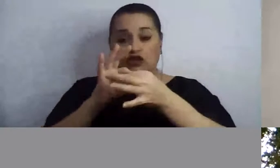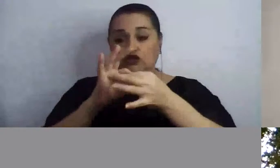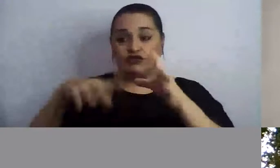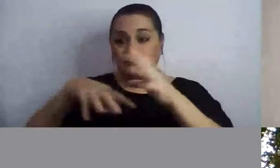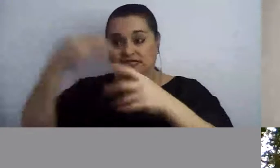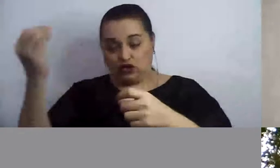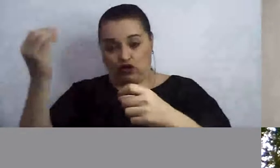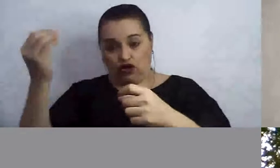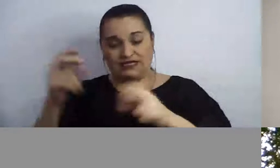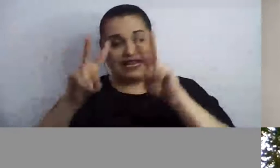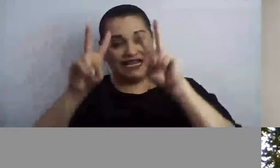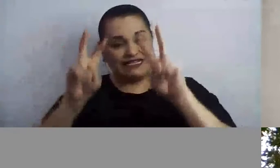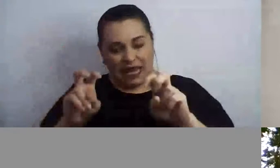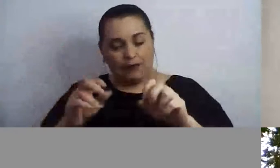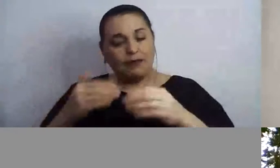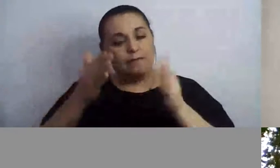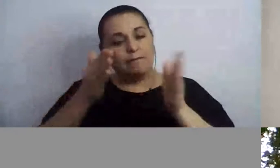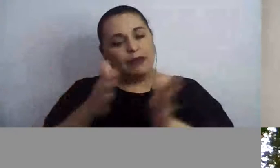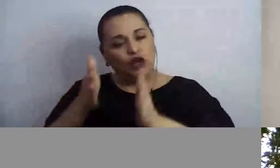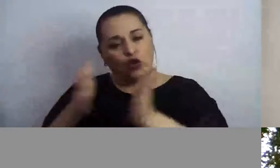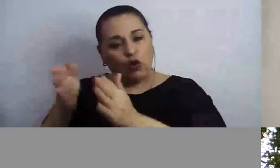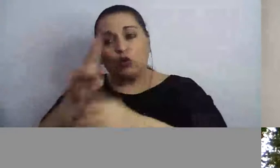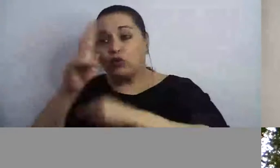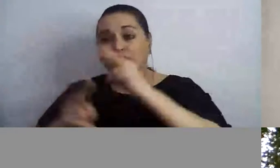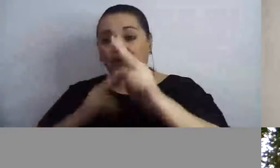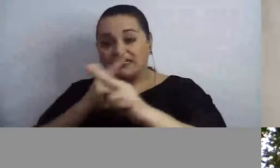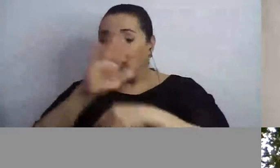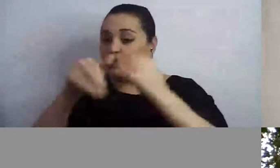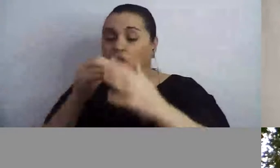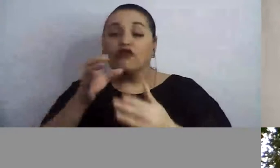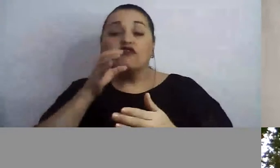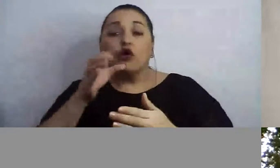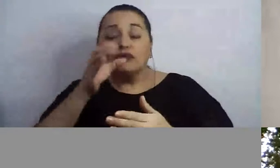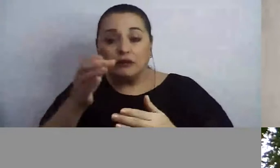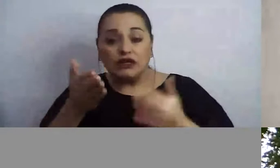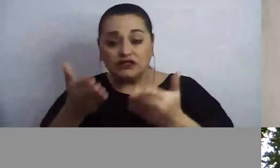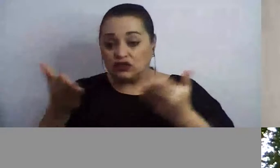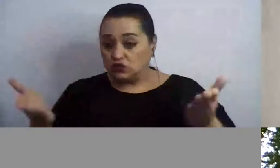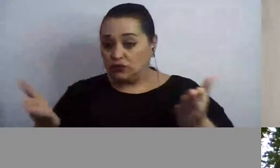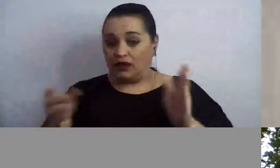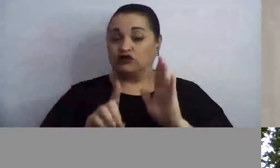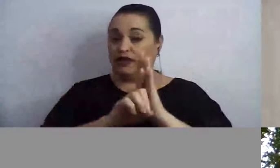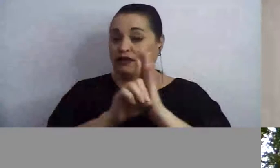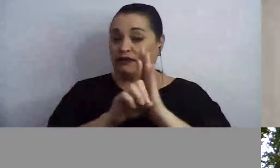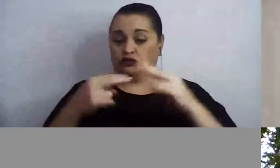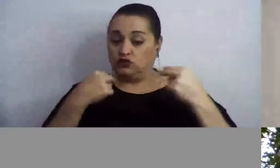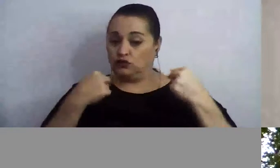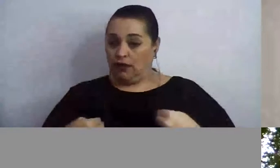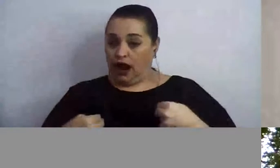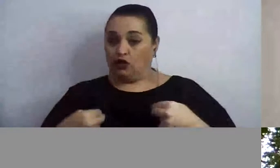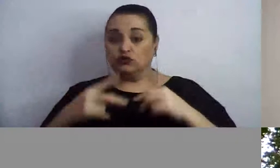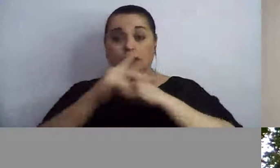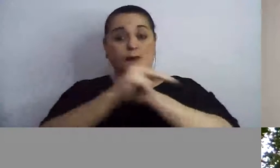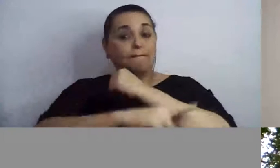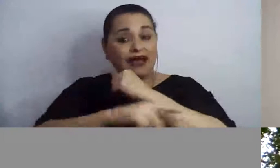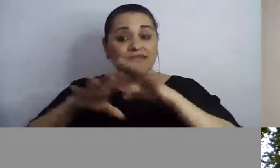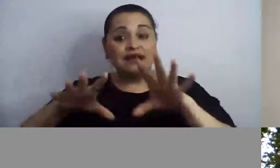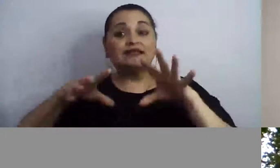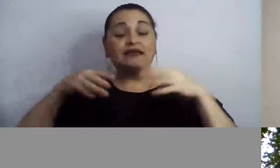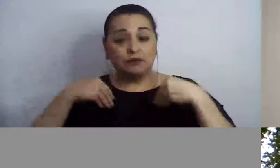tomar el examen periódico universal todas aquellas recomendaciones y instrumentos de derechos humanos que el país aceptó